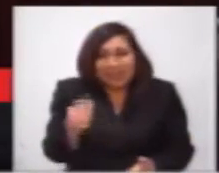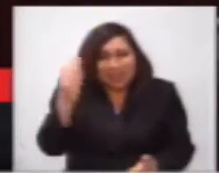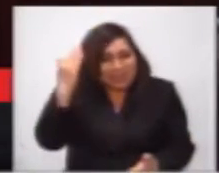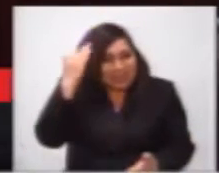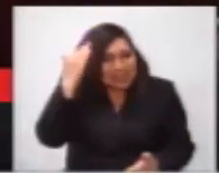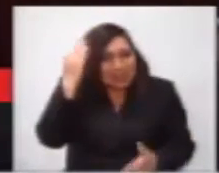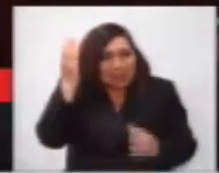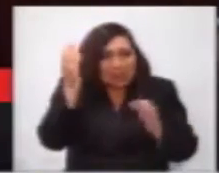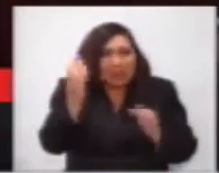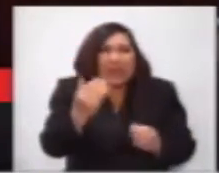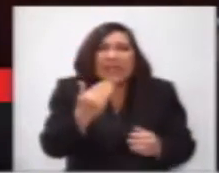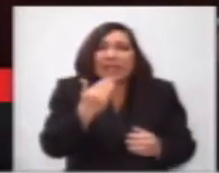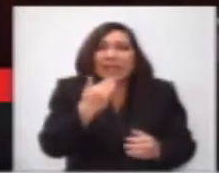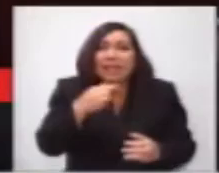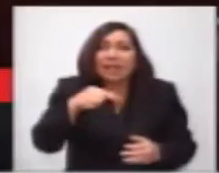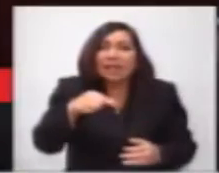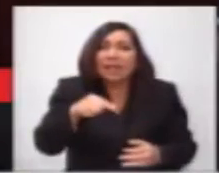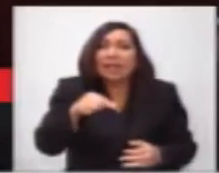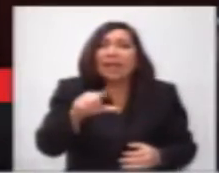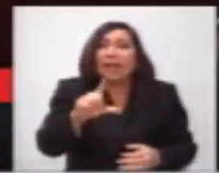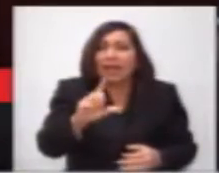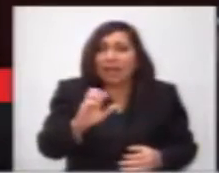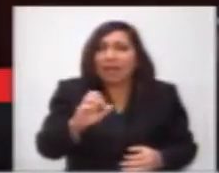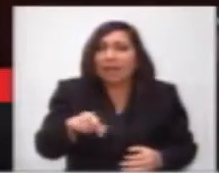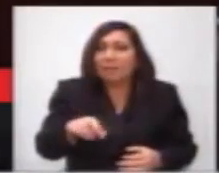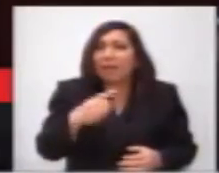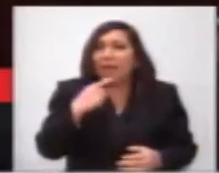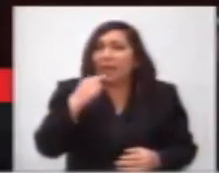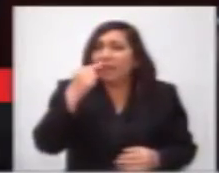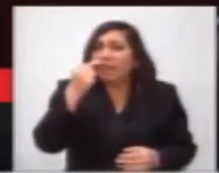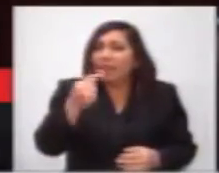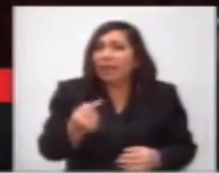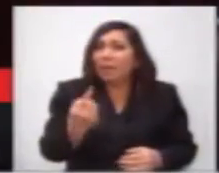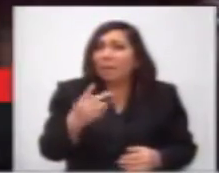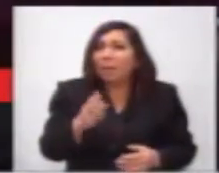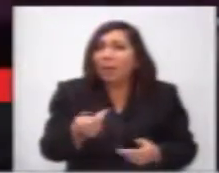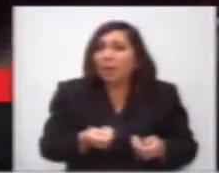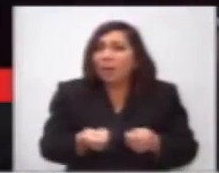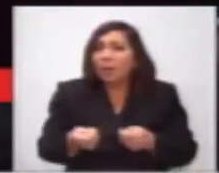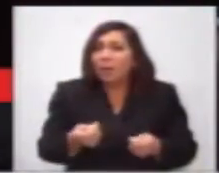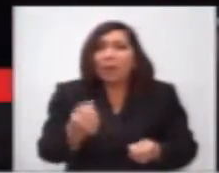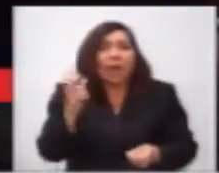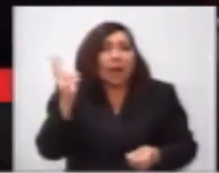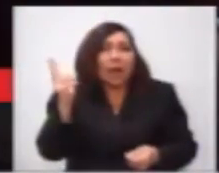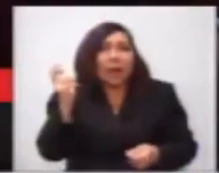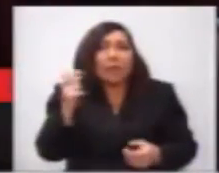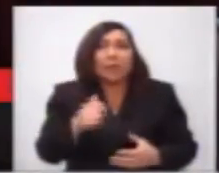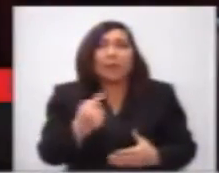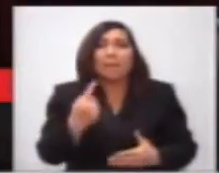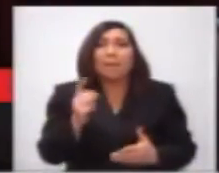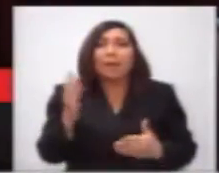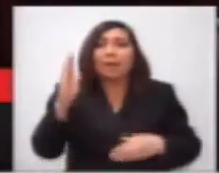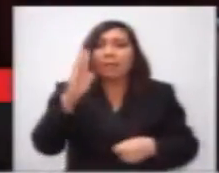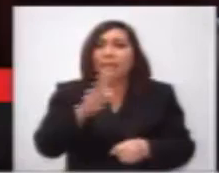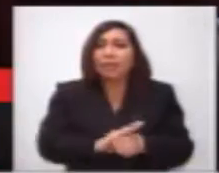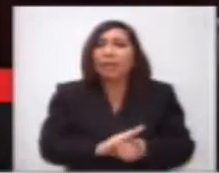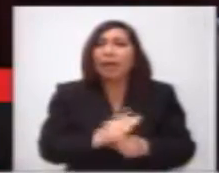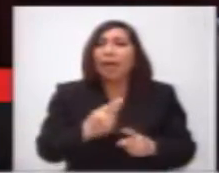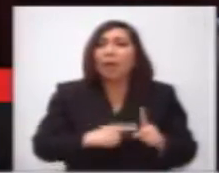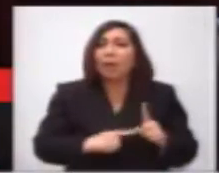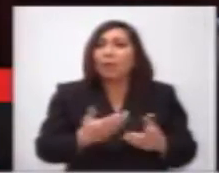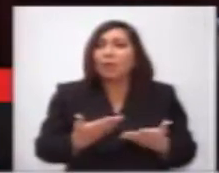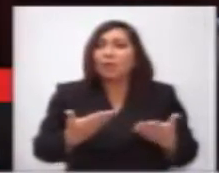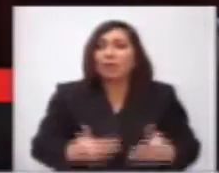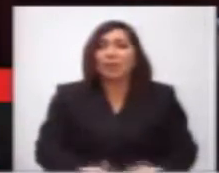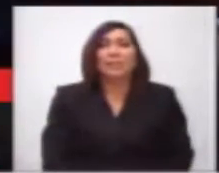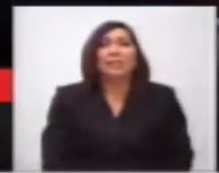saben perfectamente que el señor ha sido denunciado por manipular un audio para tapar algunos hechos